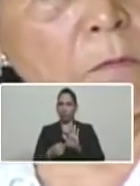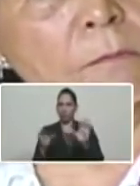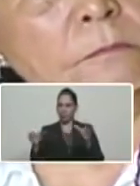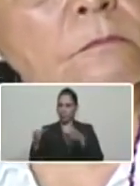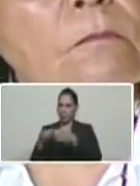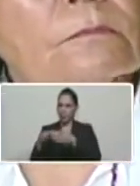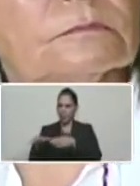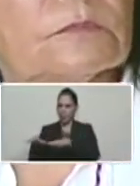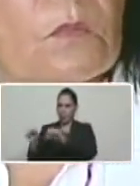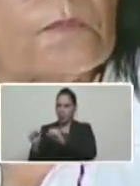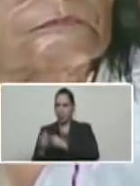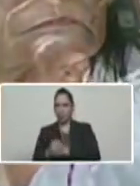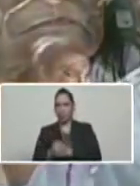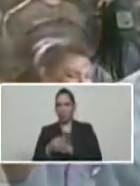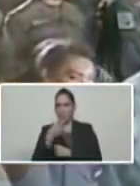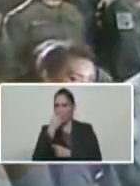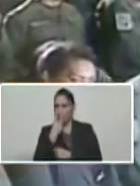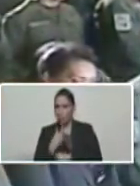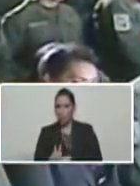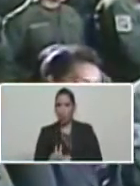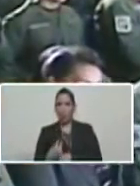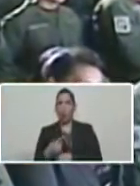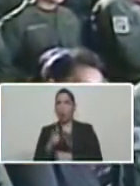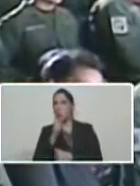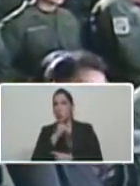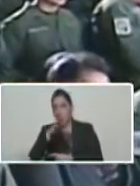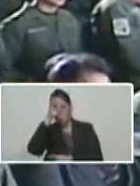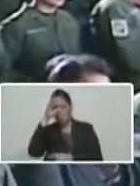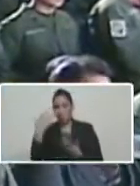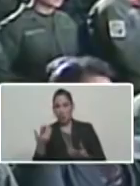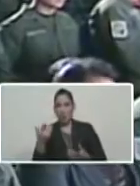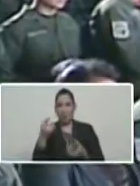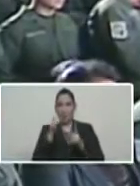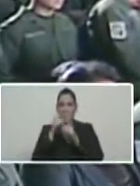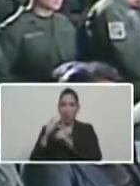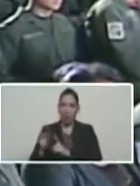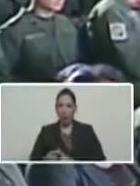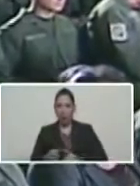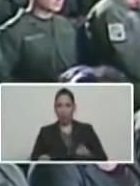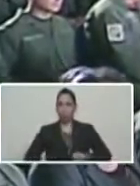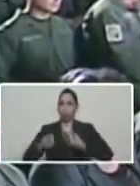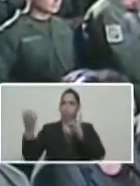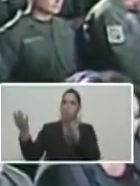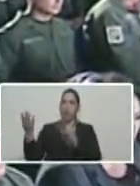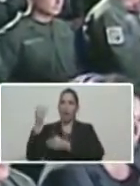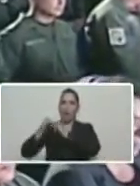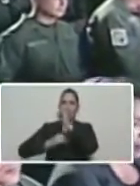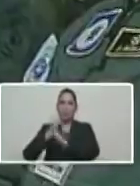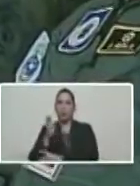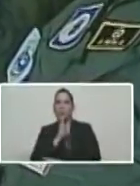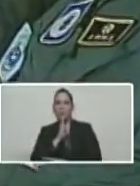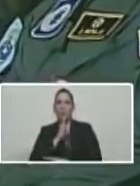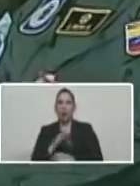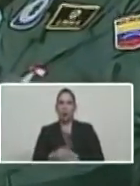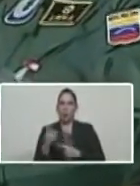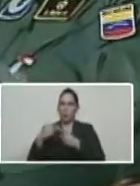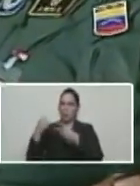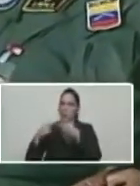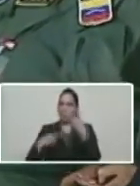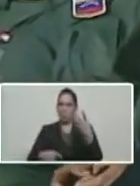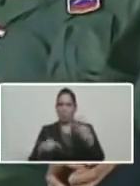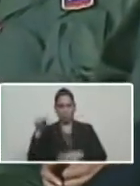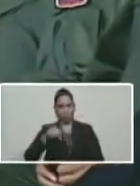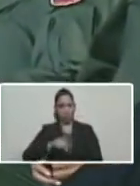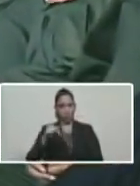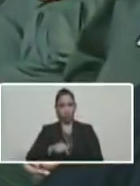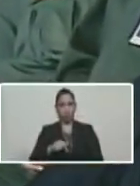desigualdad, pobreza, analfabetismo, entrega de los bienes del país al Fondo Monetario Internacional, entre otras cosas. Todo esto obedecía a